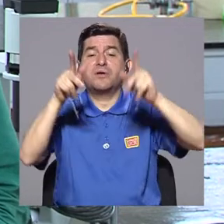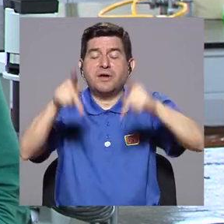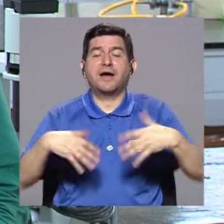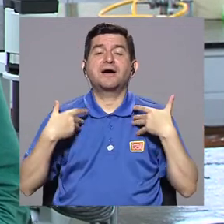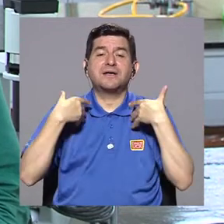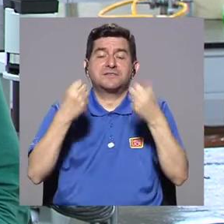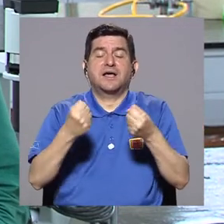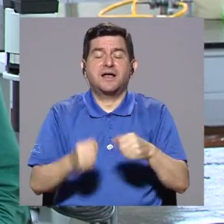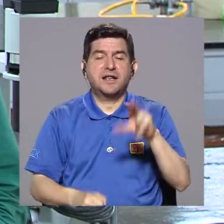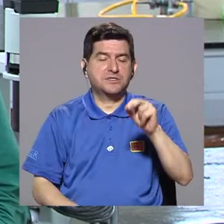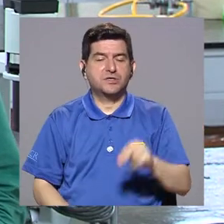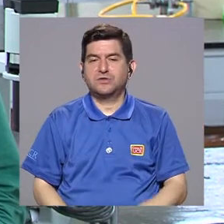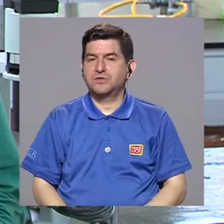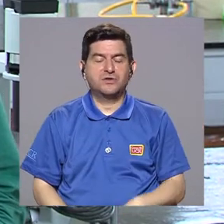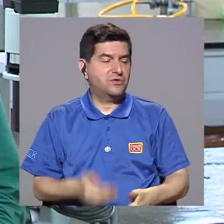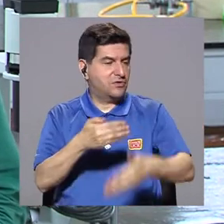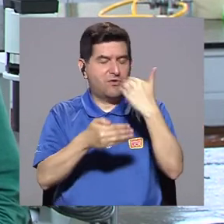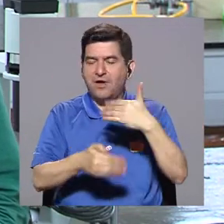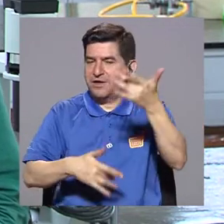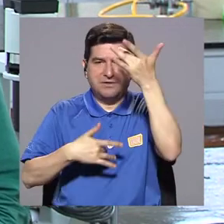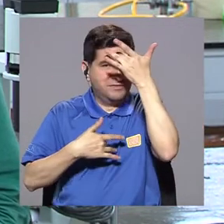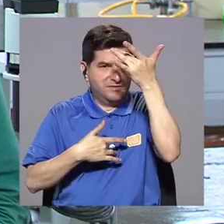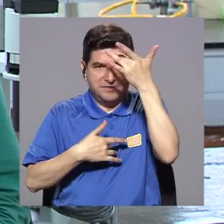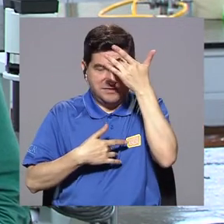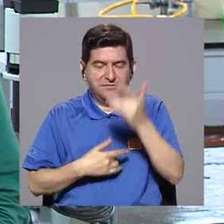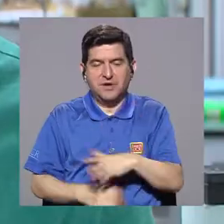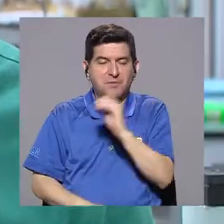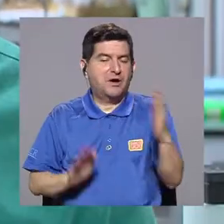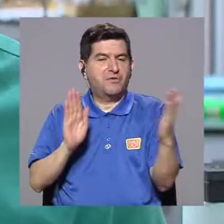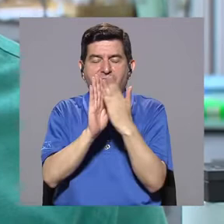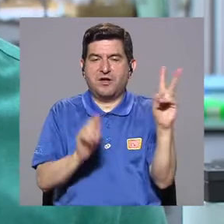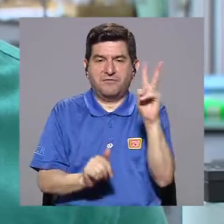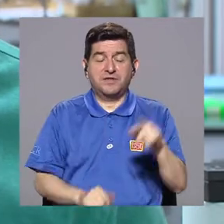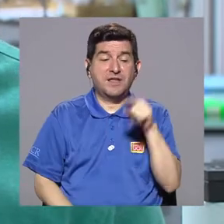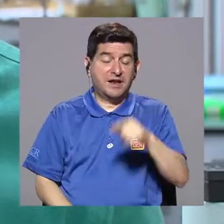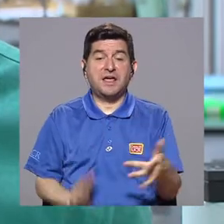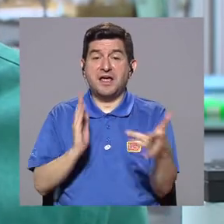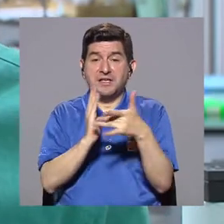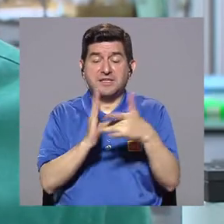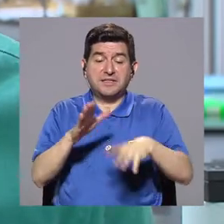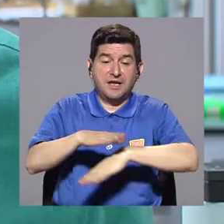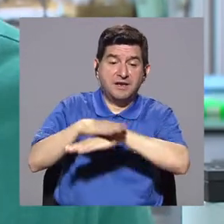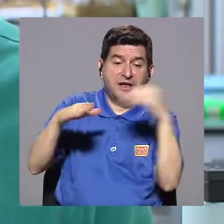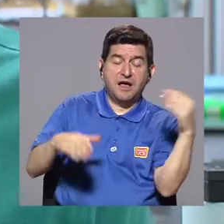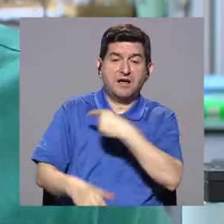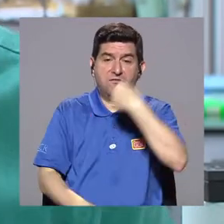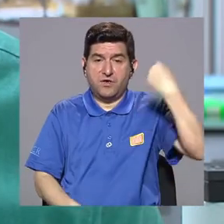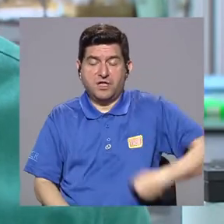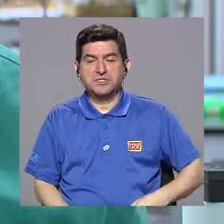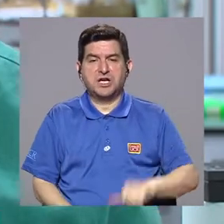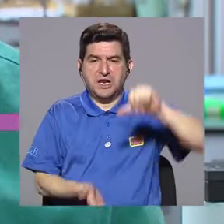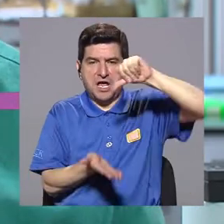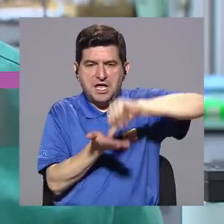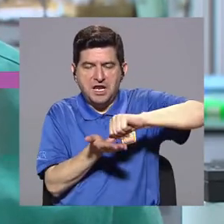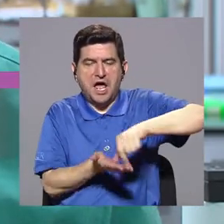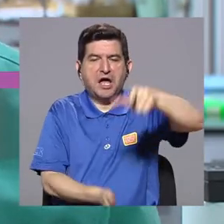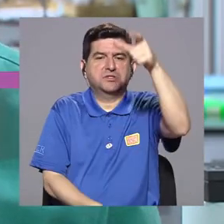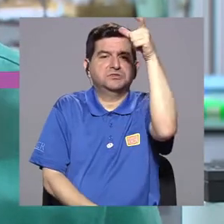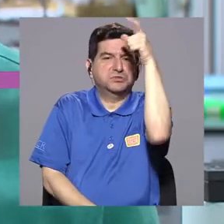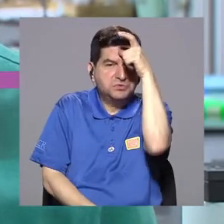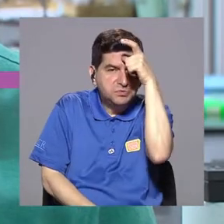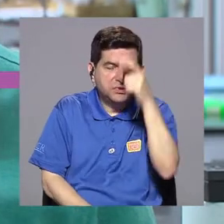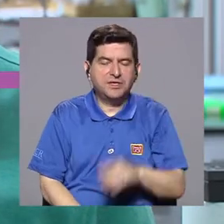gente sana que no había estado expuesta anteriormente con el virus. Esta técnica se extendió fuera de China y llegó a Irán, a